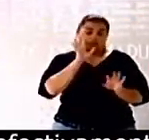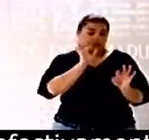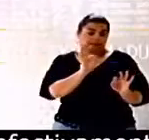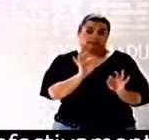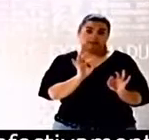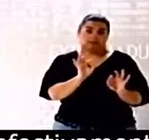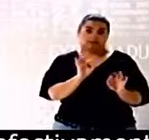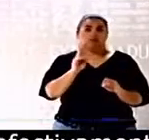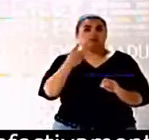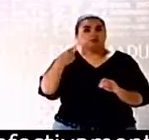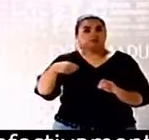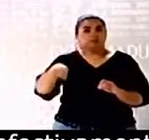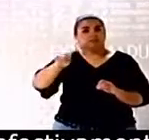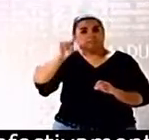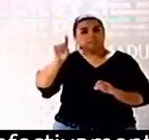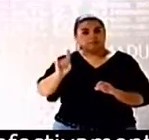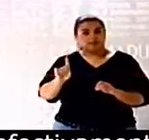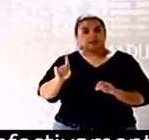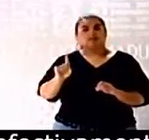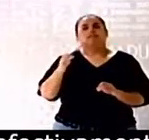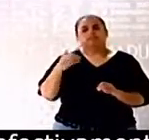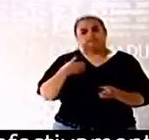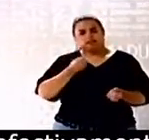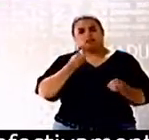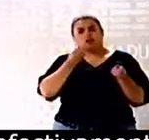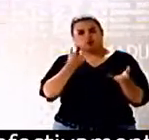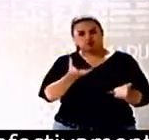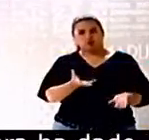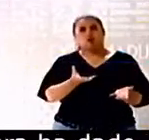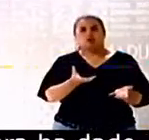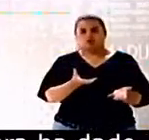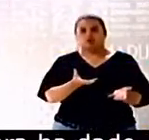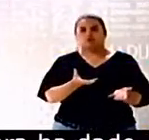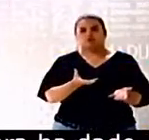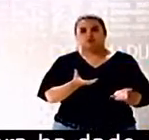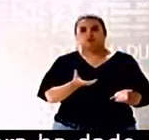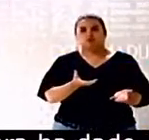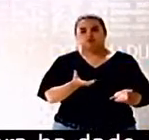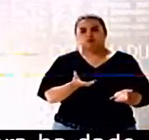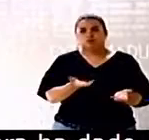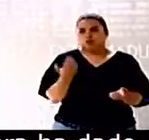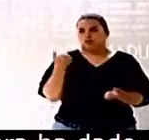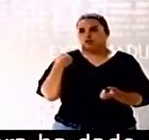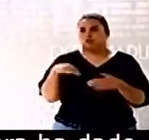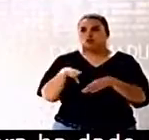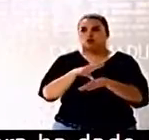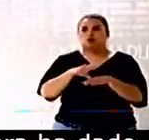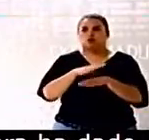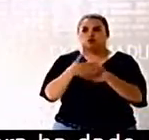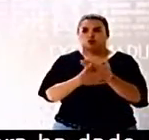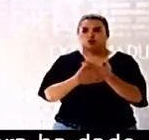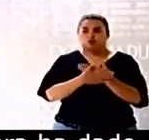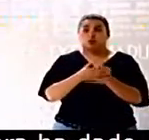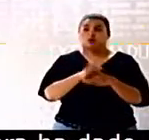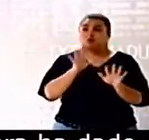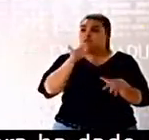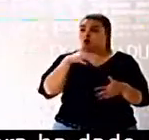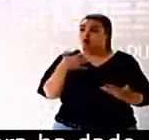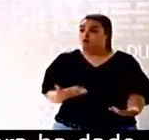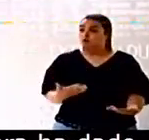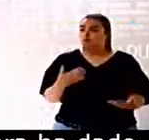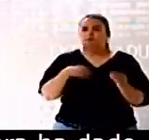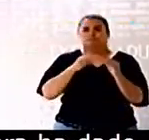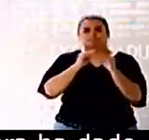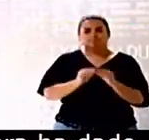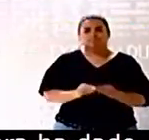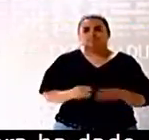La vicepresidenta primera ha dado cuenta de ello, ha comentado en el Consejo de Gobierno. En este momento lo que estamos